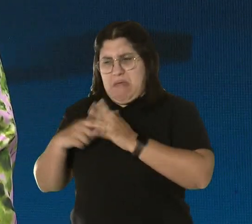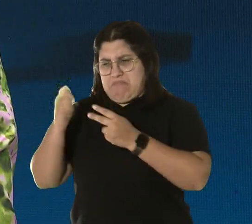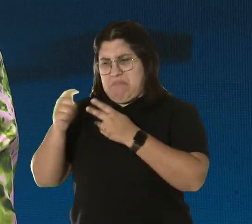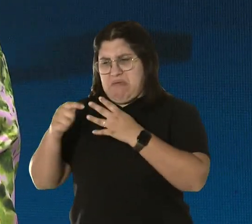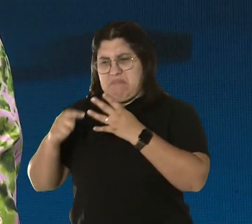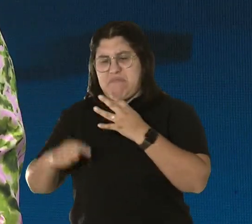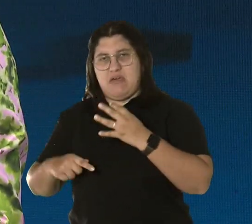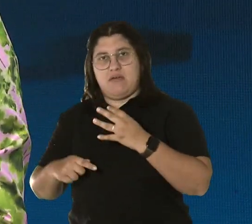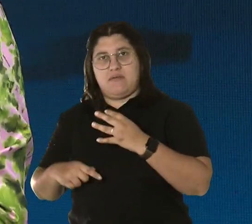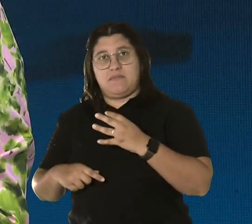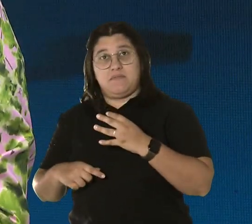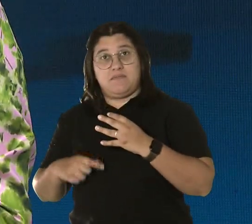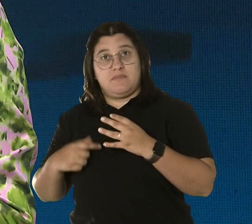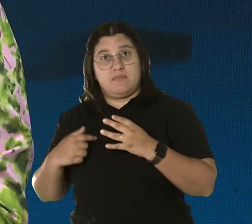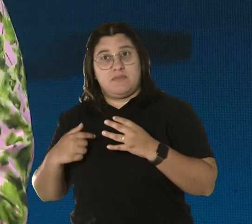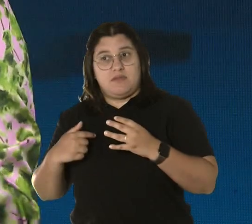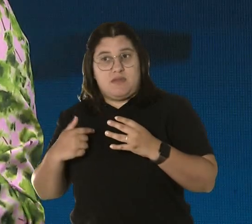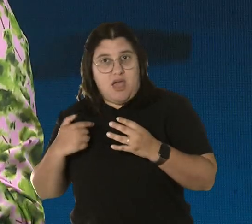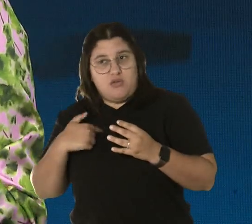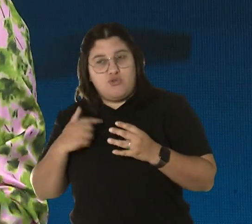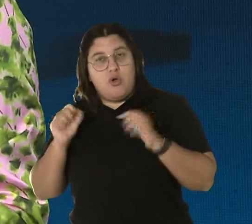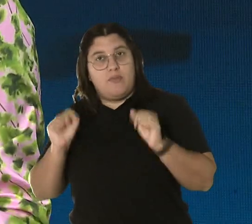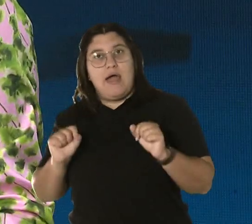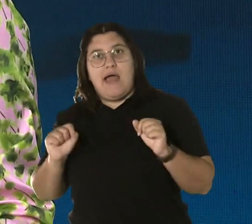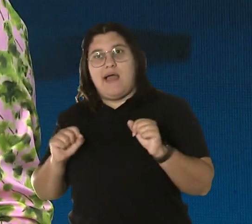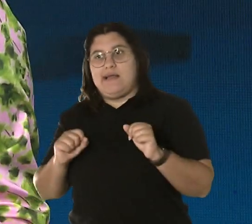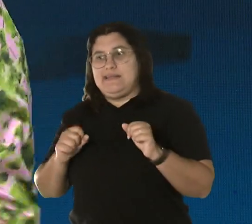beneficio y puedo ser liable, ¿verdad? Demandable por